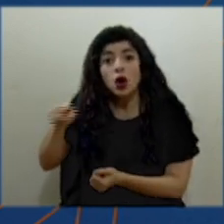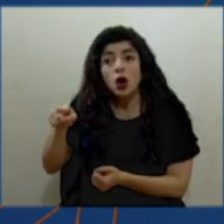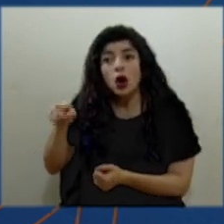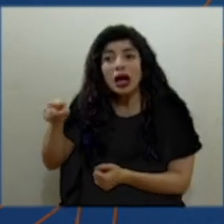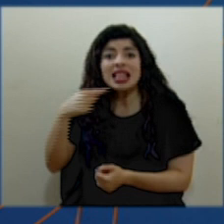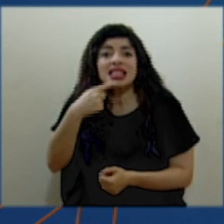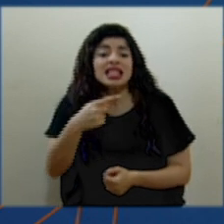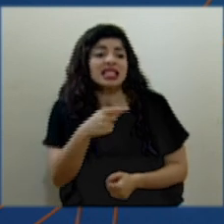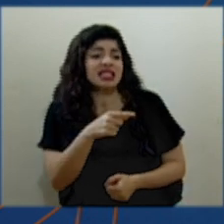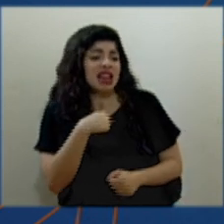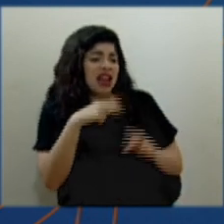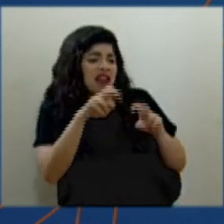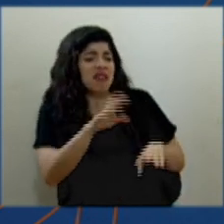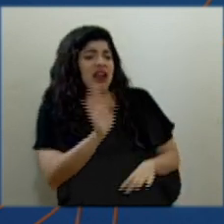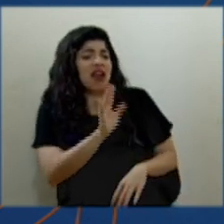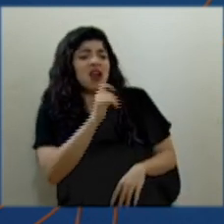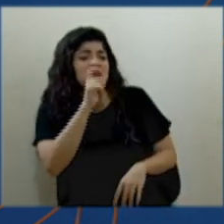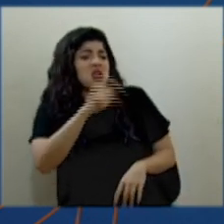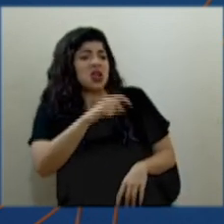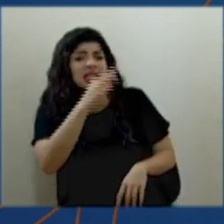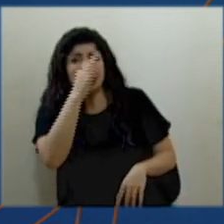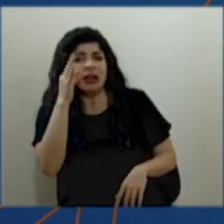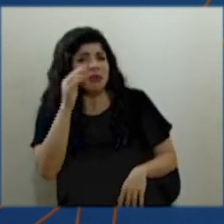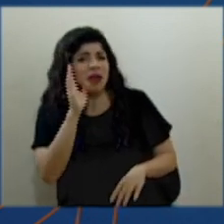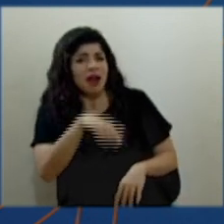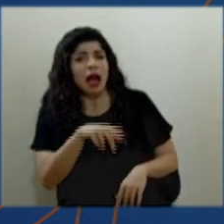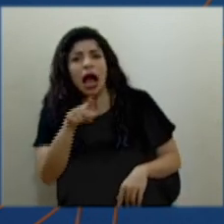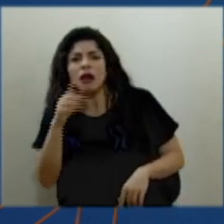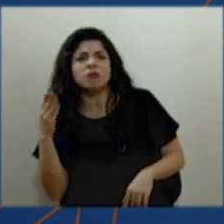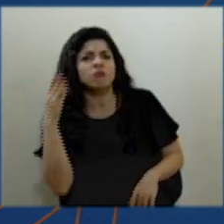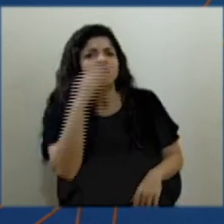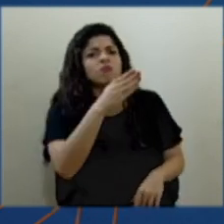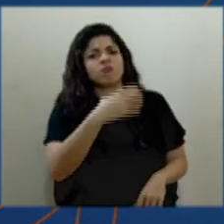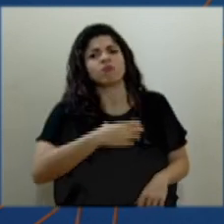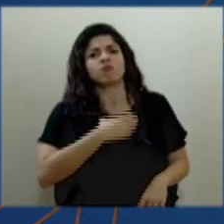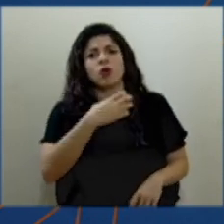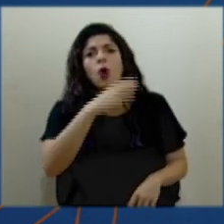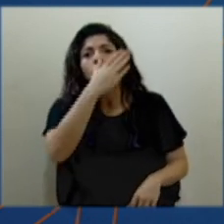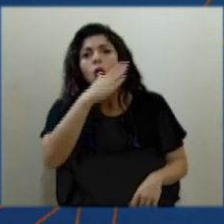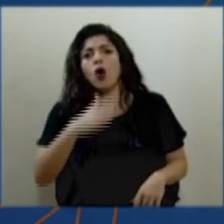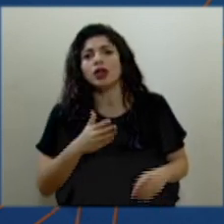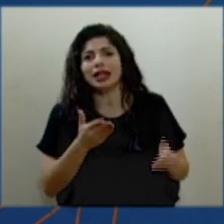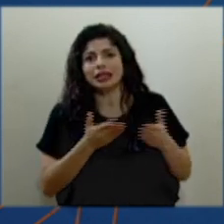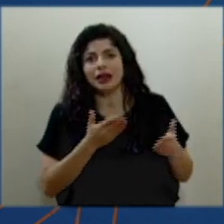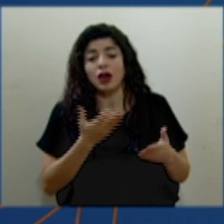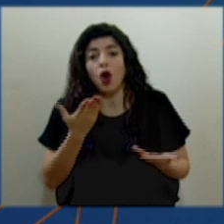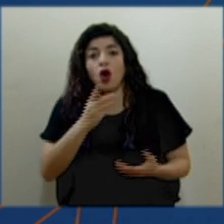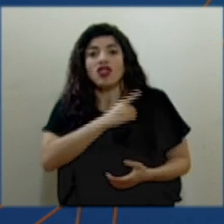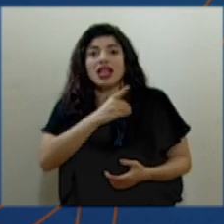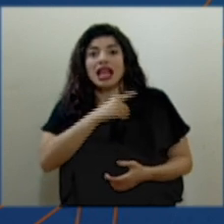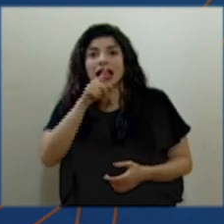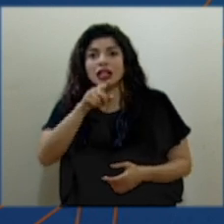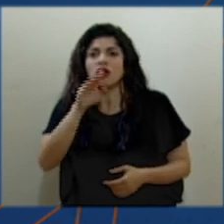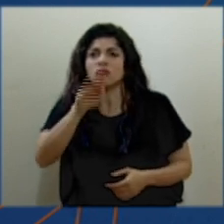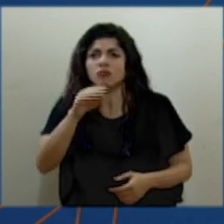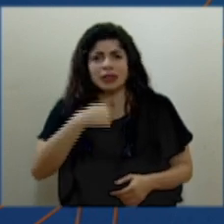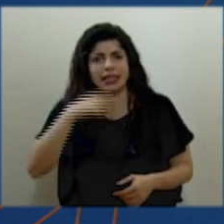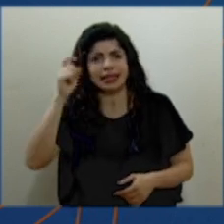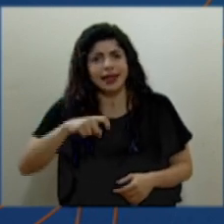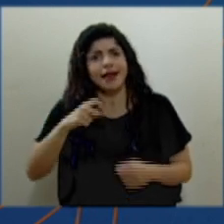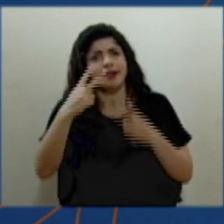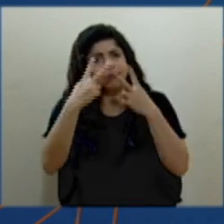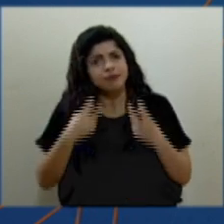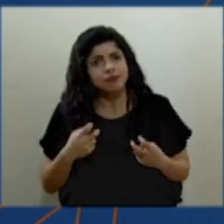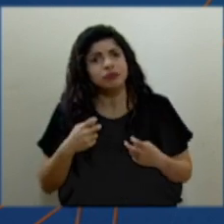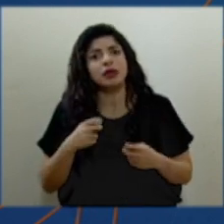les dijeran que no les van a realizar la prueba, vayan inmediatamente a la Contraloría de Servicios o a la dirección del centro para que se les realice.